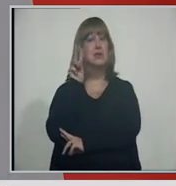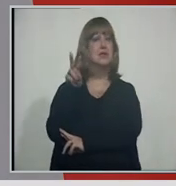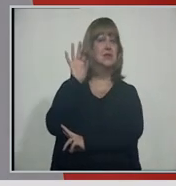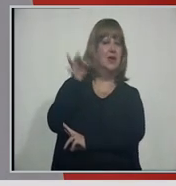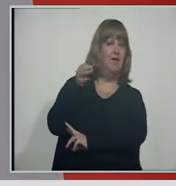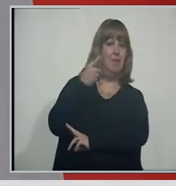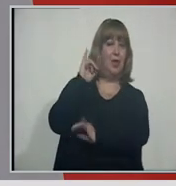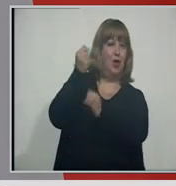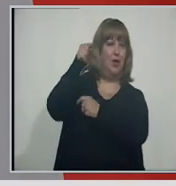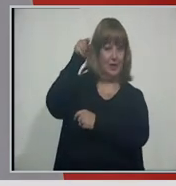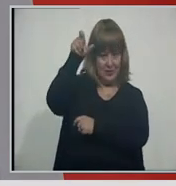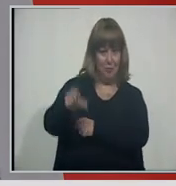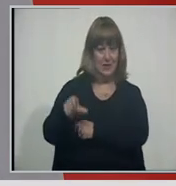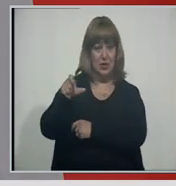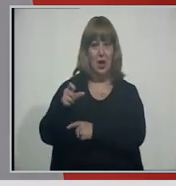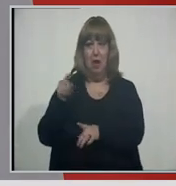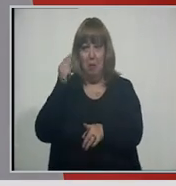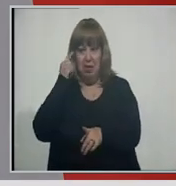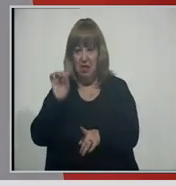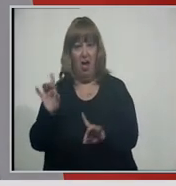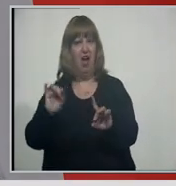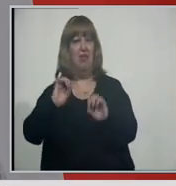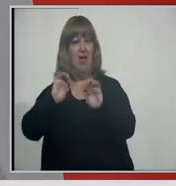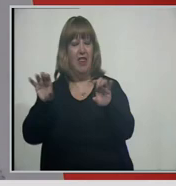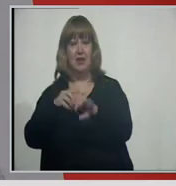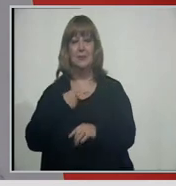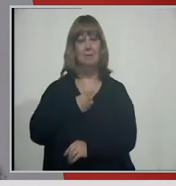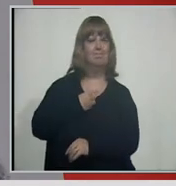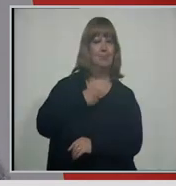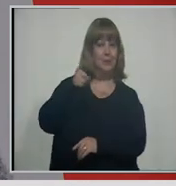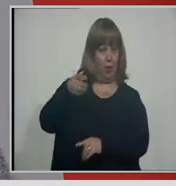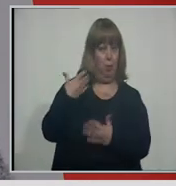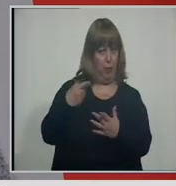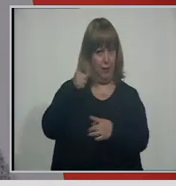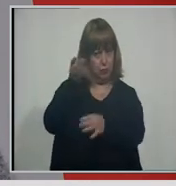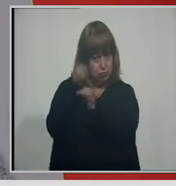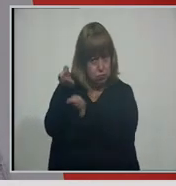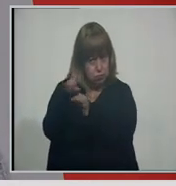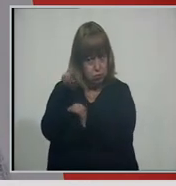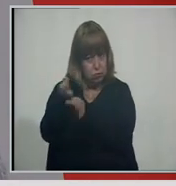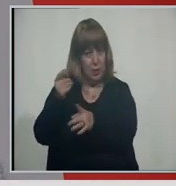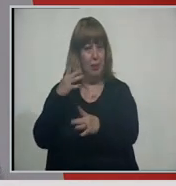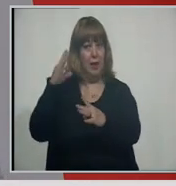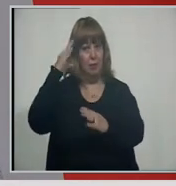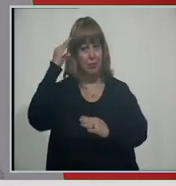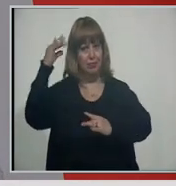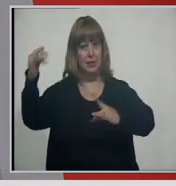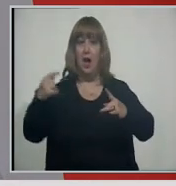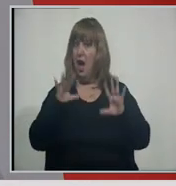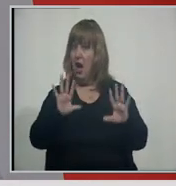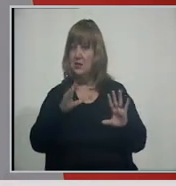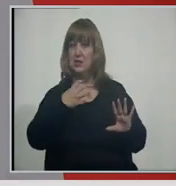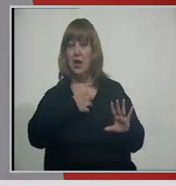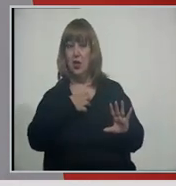para ver esa persona que a lo mejor quiere que no hace nada que yo siento que con x trabajo va a lograr mucho ha sido todos los míos a